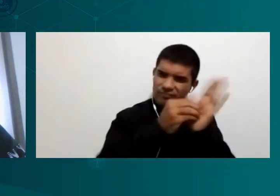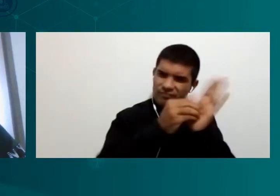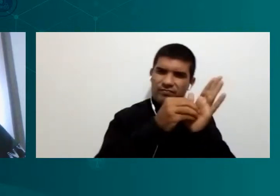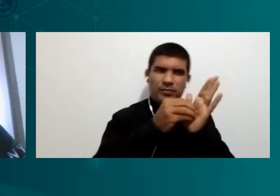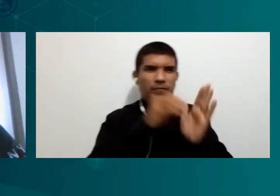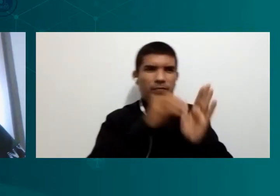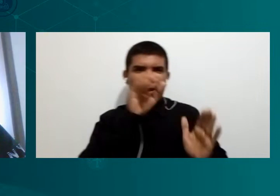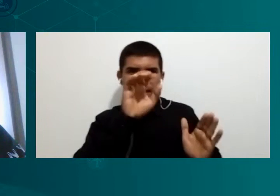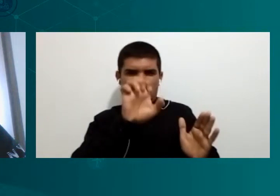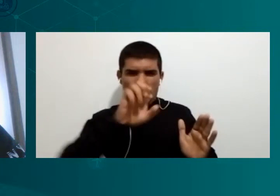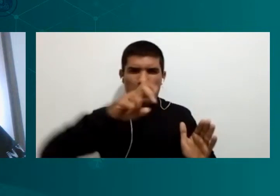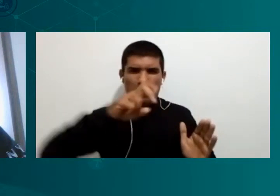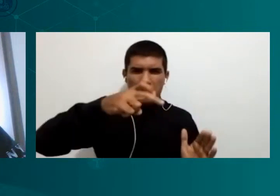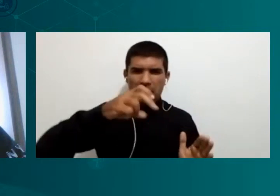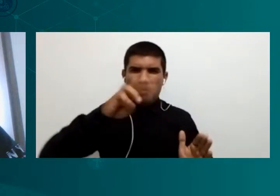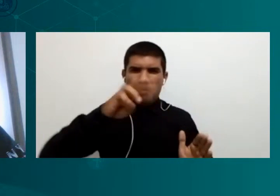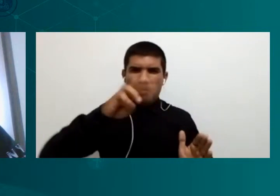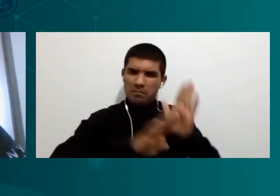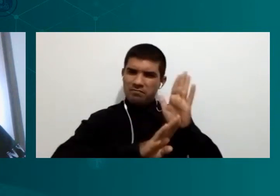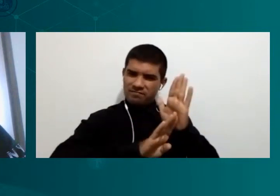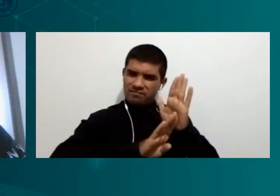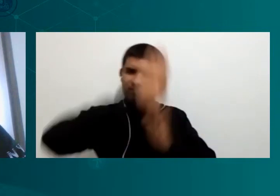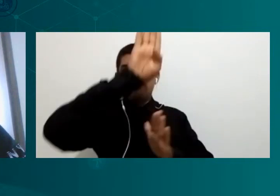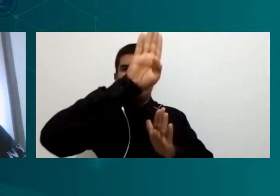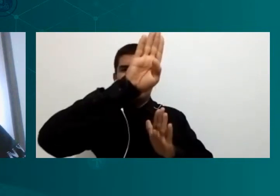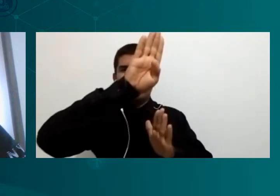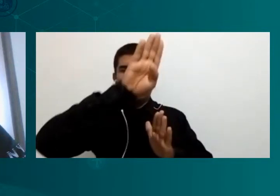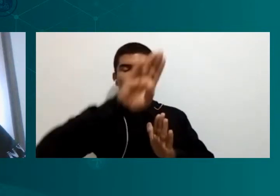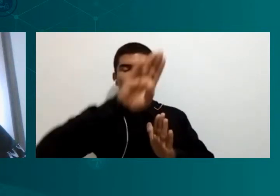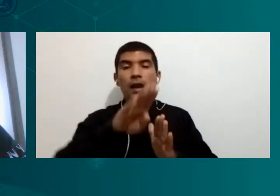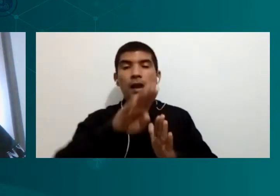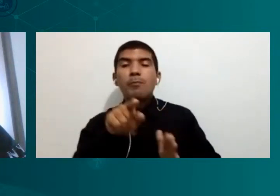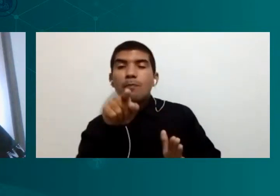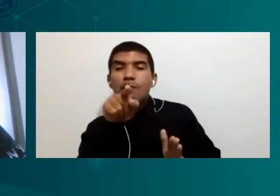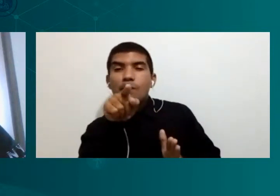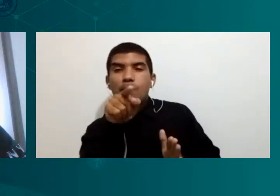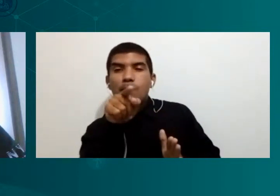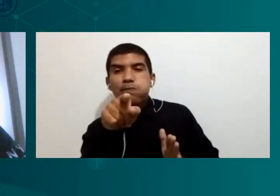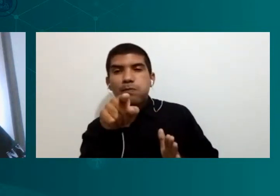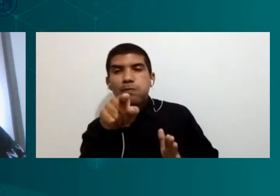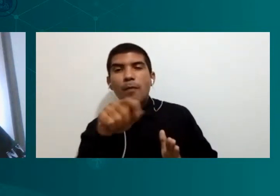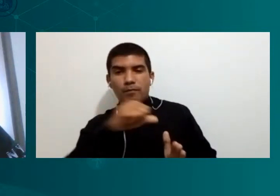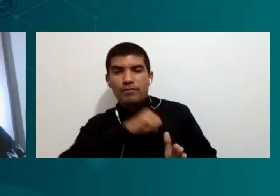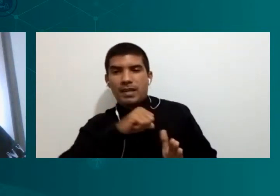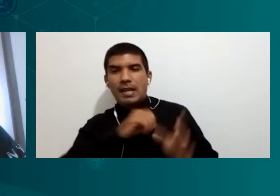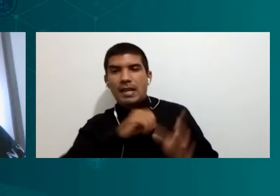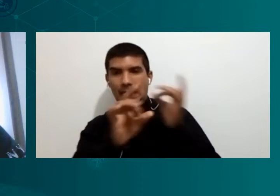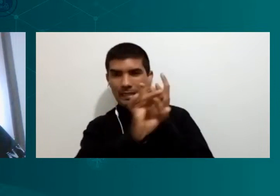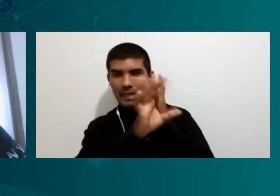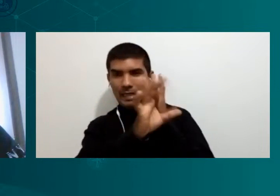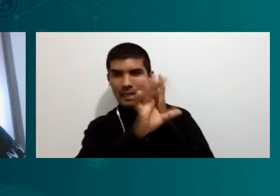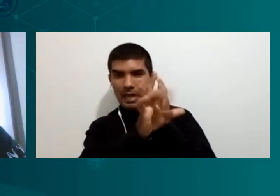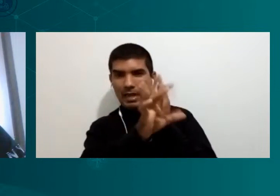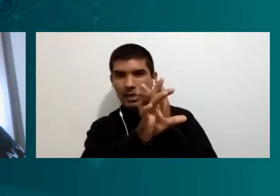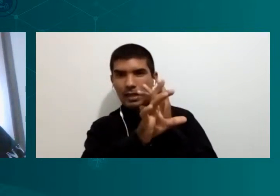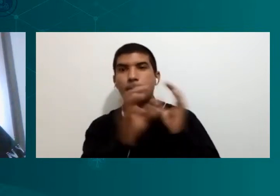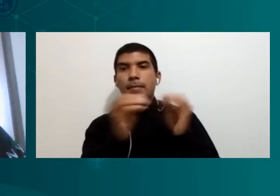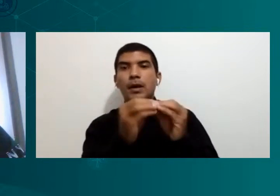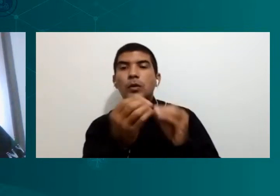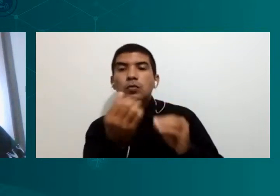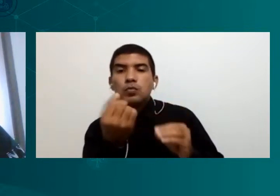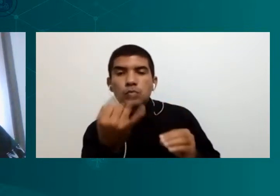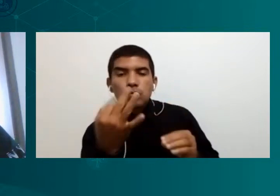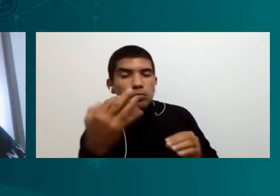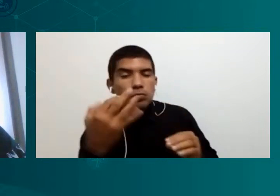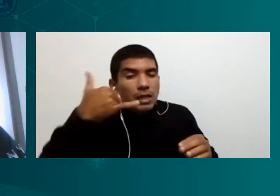chat que es como un símbolo de WhatsApp y un número de telefónico que es para la comunicación